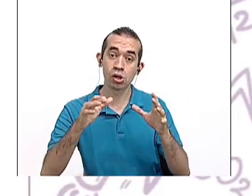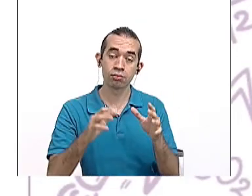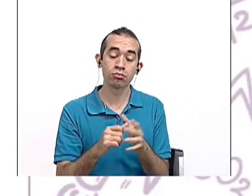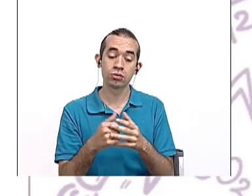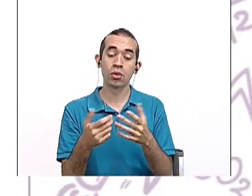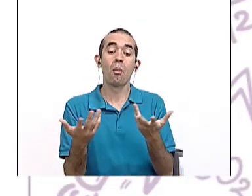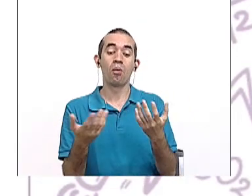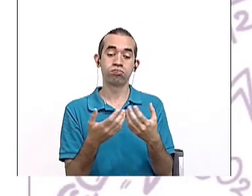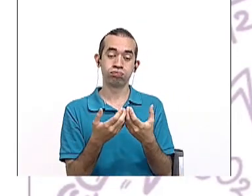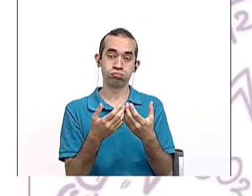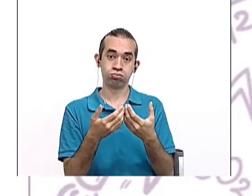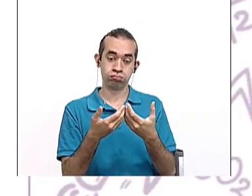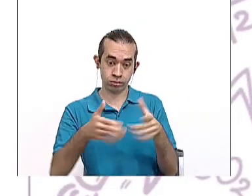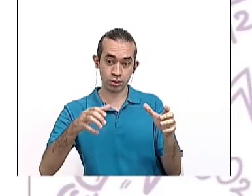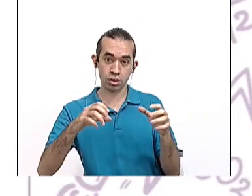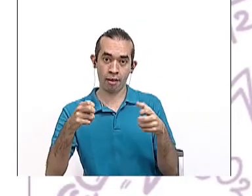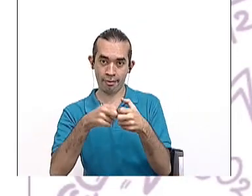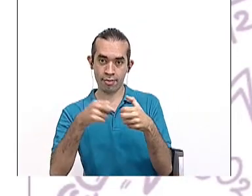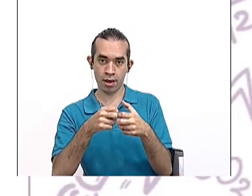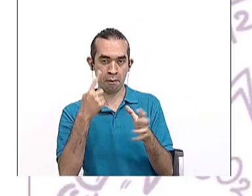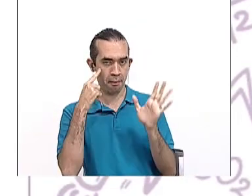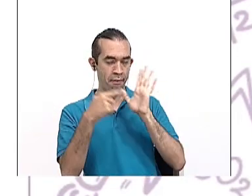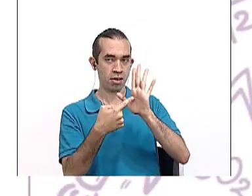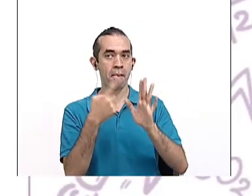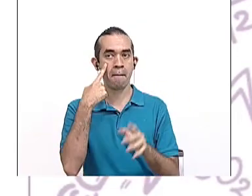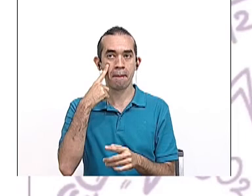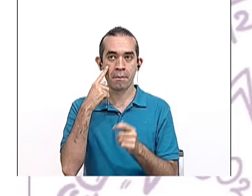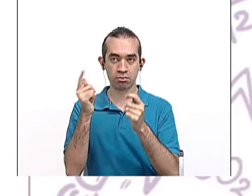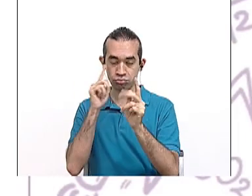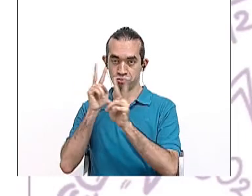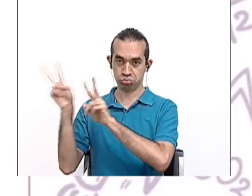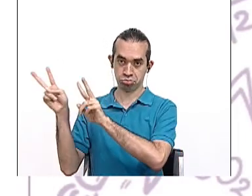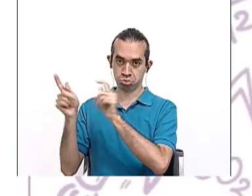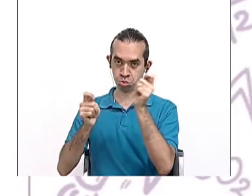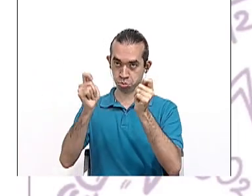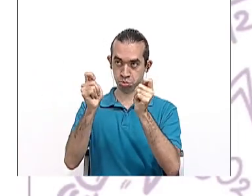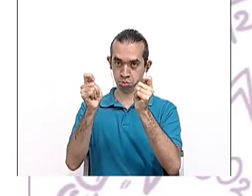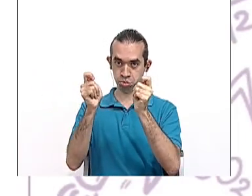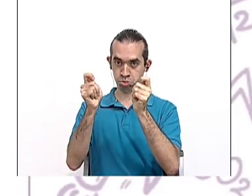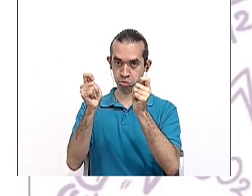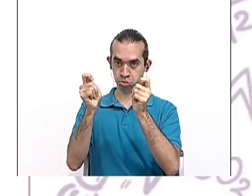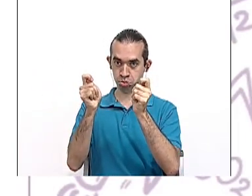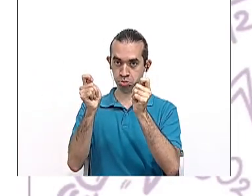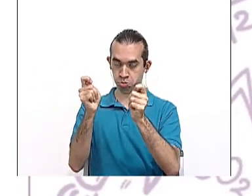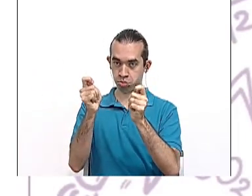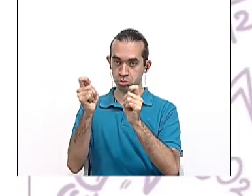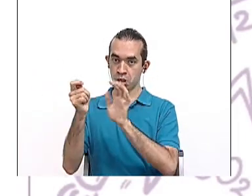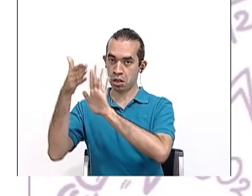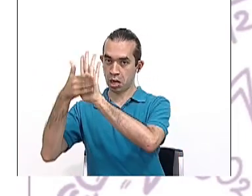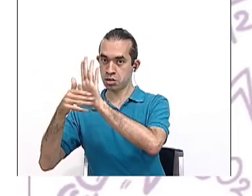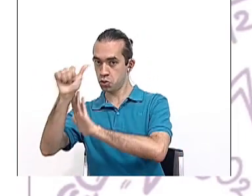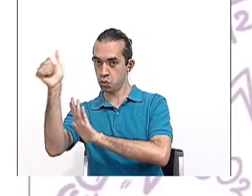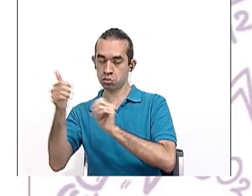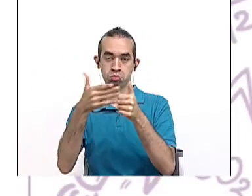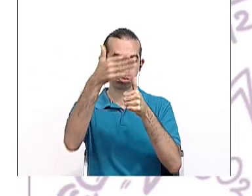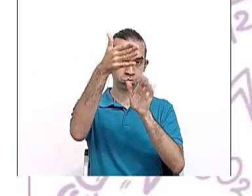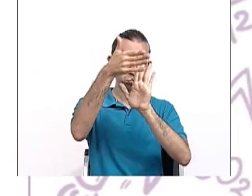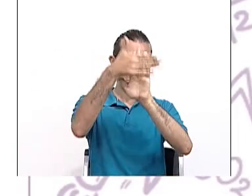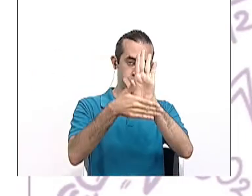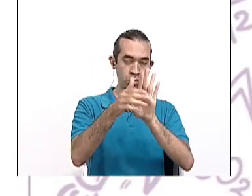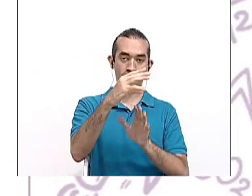tenemos el siguiente equipo. Tenemos un par de paletas, estos de acá, una con recubrimiento azul, otra con recubrimiento